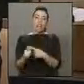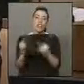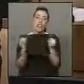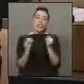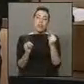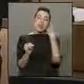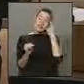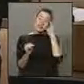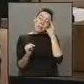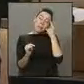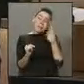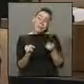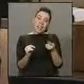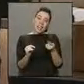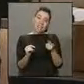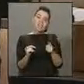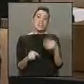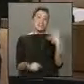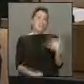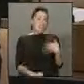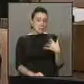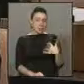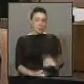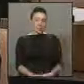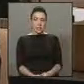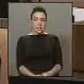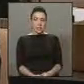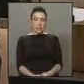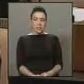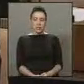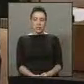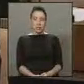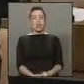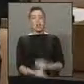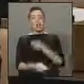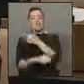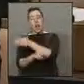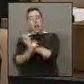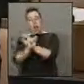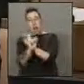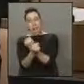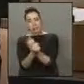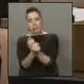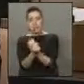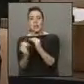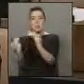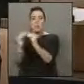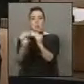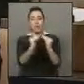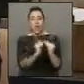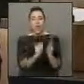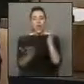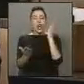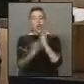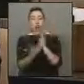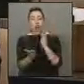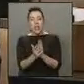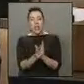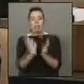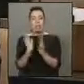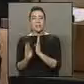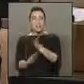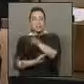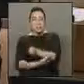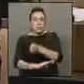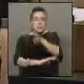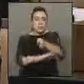de la Reforma son de una importancia capital. Cárceles, poblaciones, villas, colegios, plazas y otra cantidad de espacios